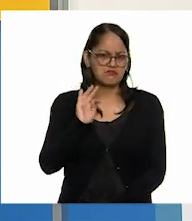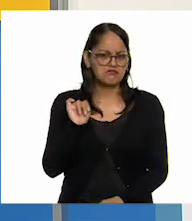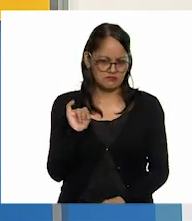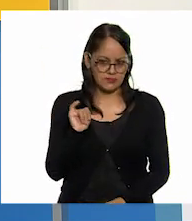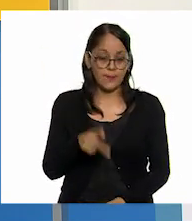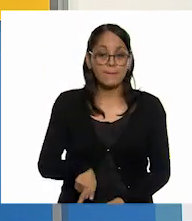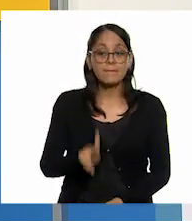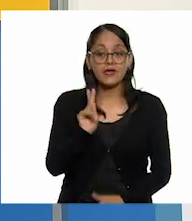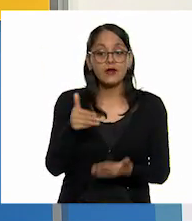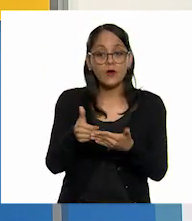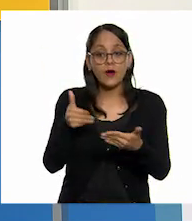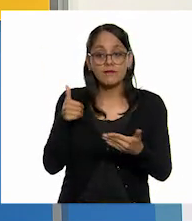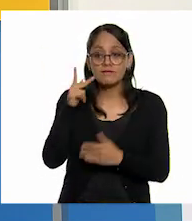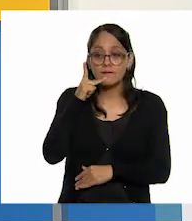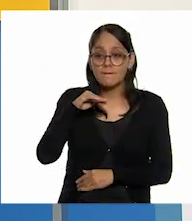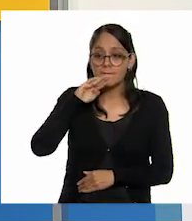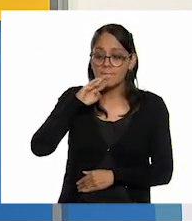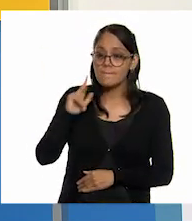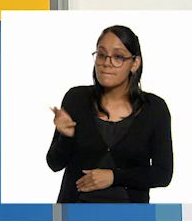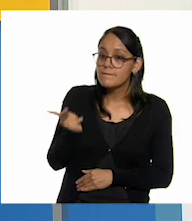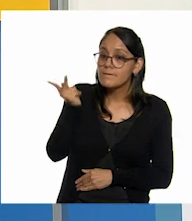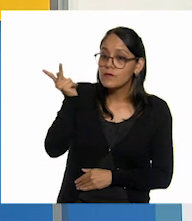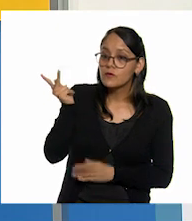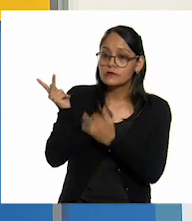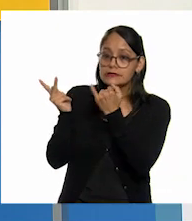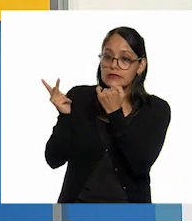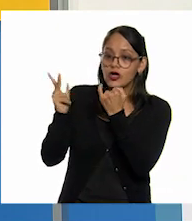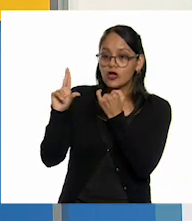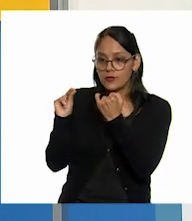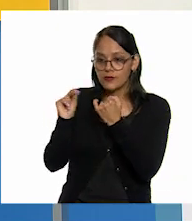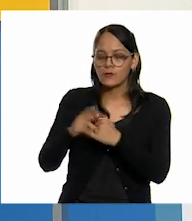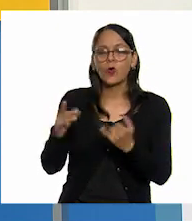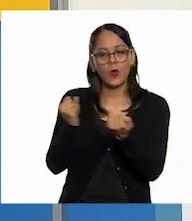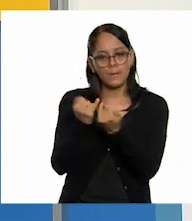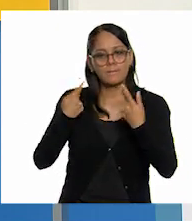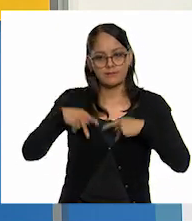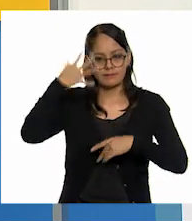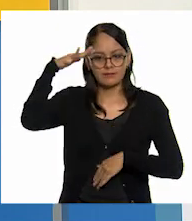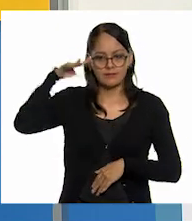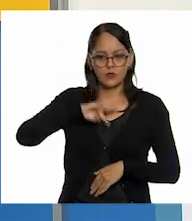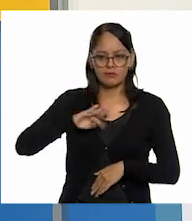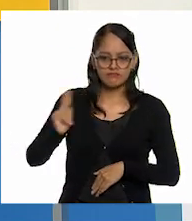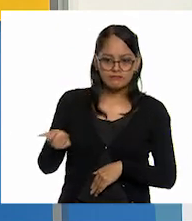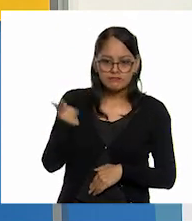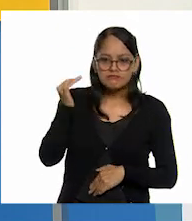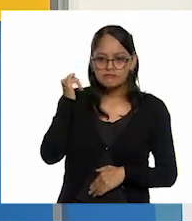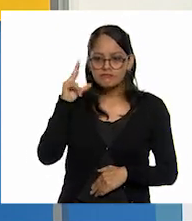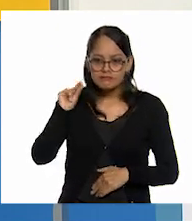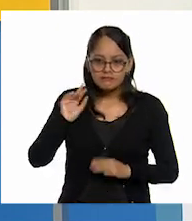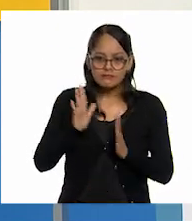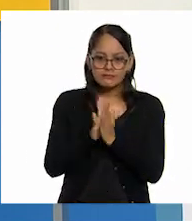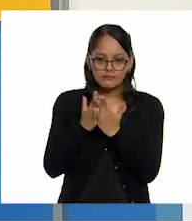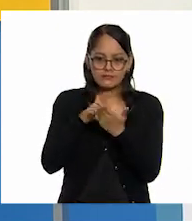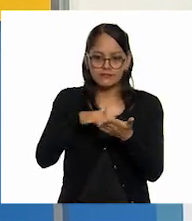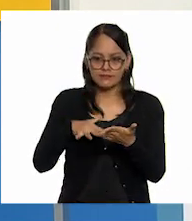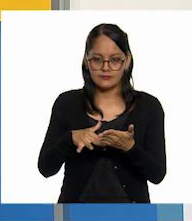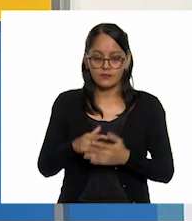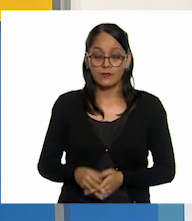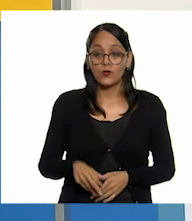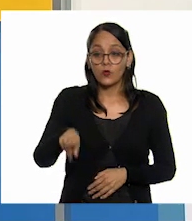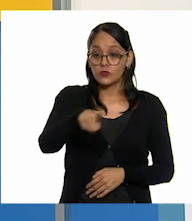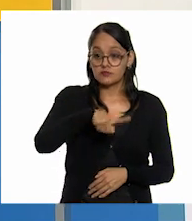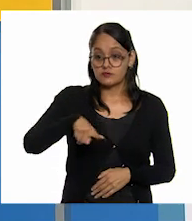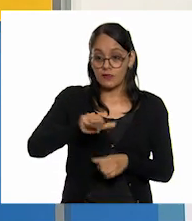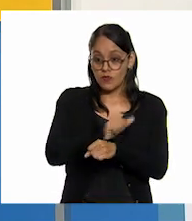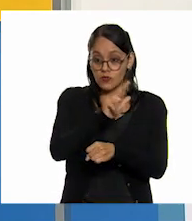lo consulten primero con su mamá, su papá o cualquier adulto de confianza. Sí. Si no conocen